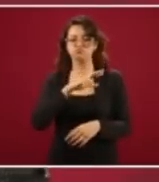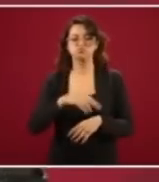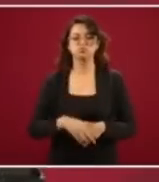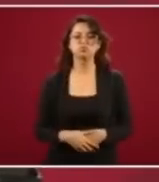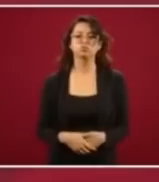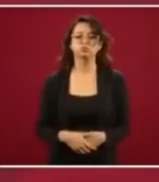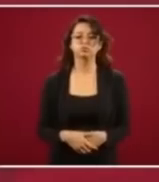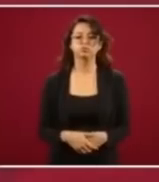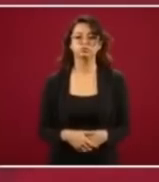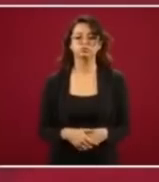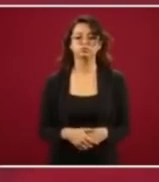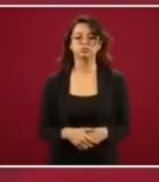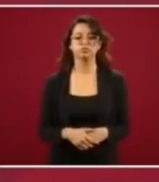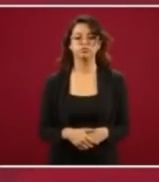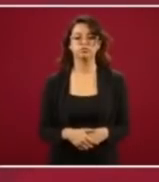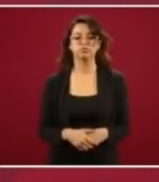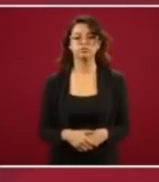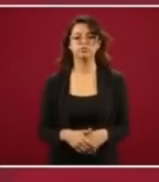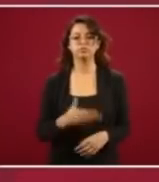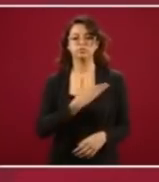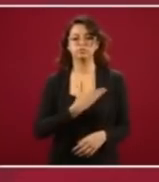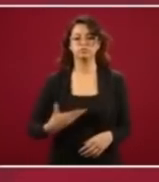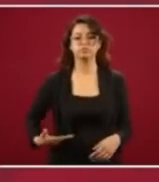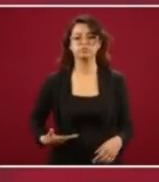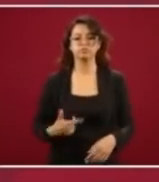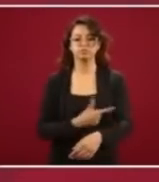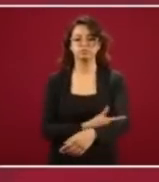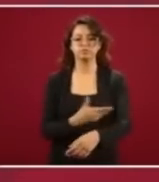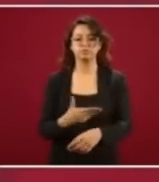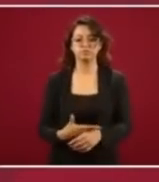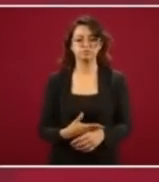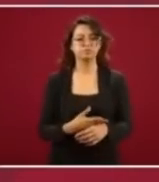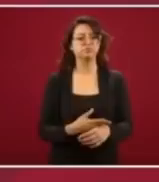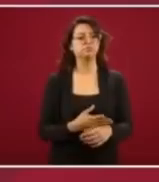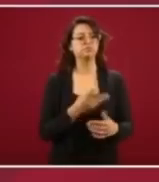Entonces, detienen al presidente Madero,